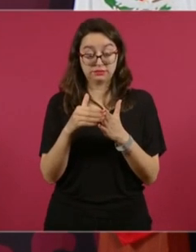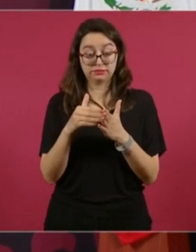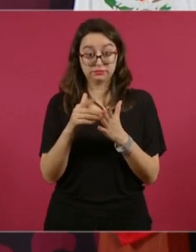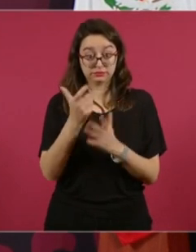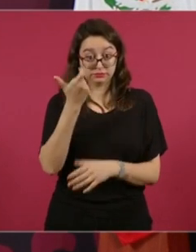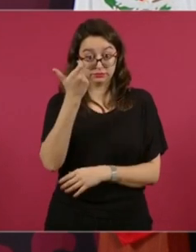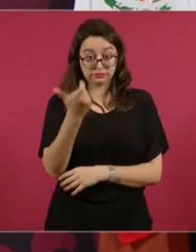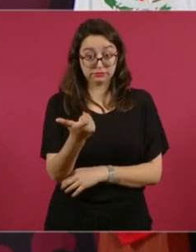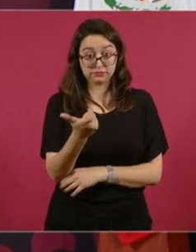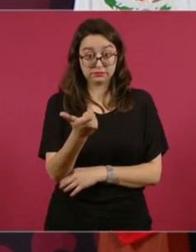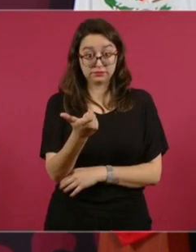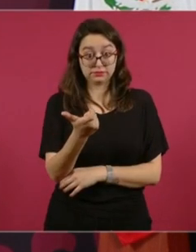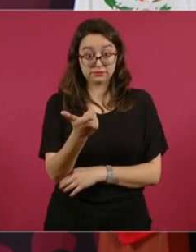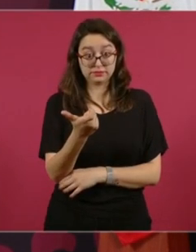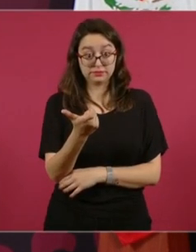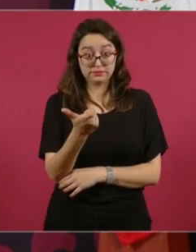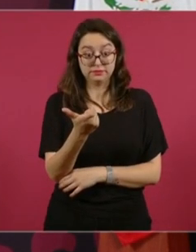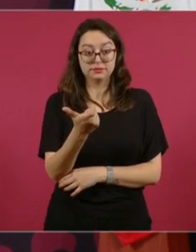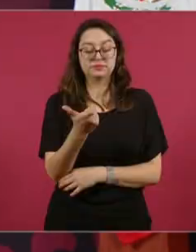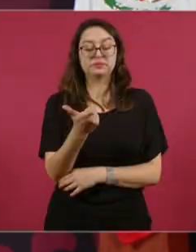6.000 millones de pesos, nada más esta obra.